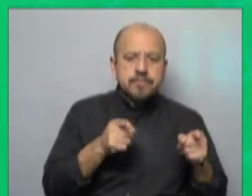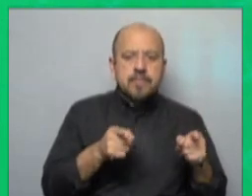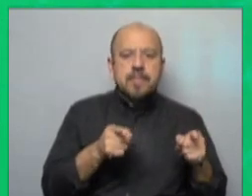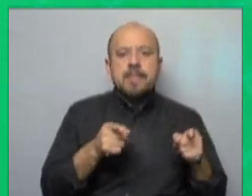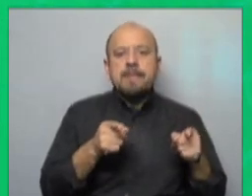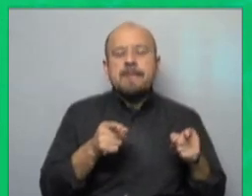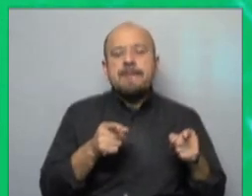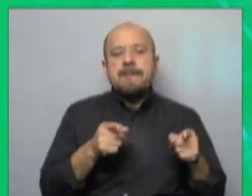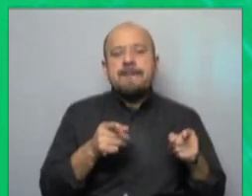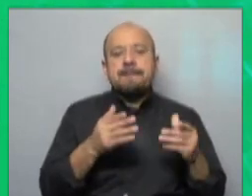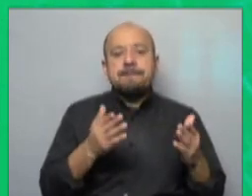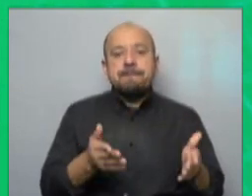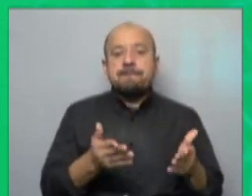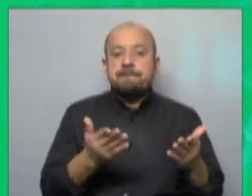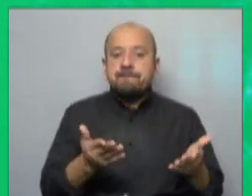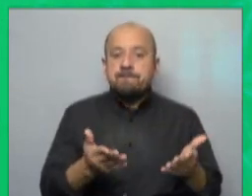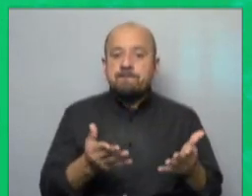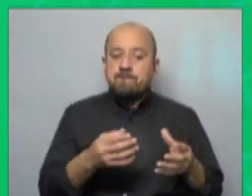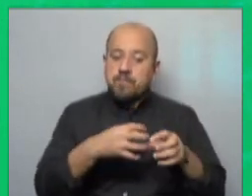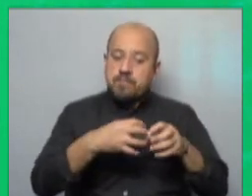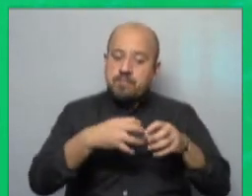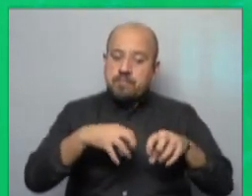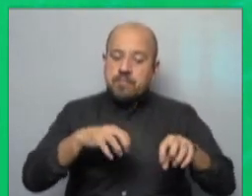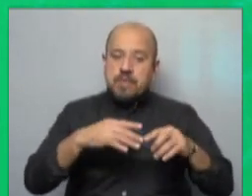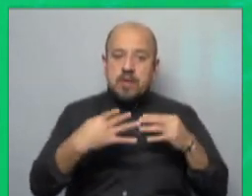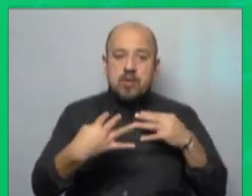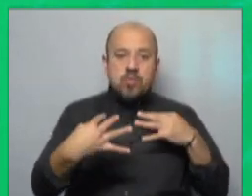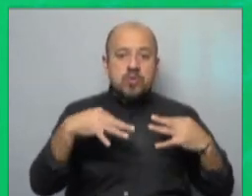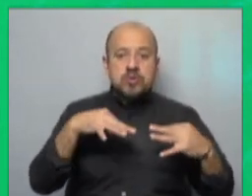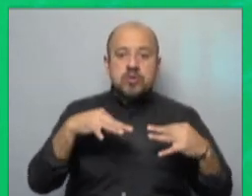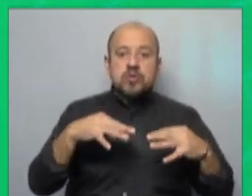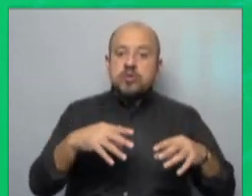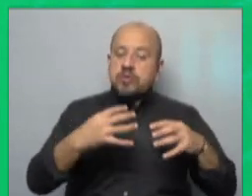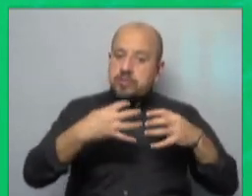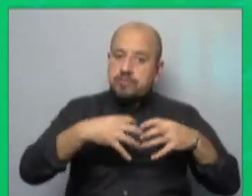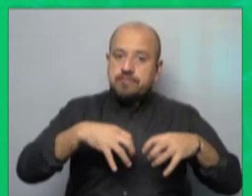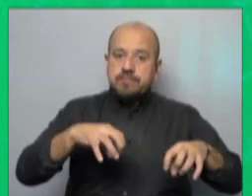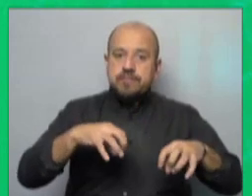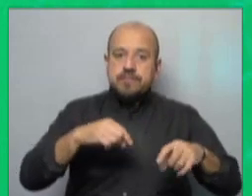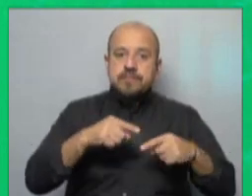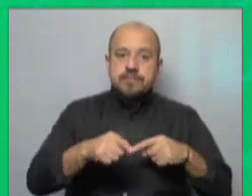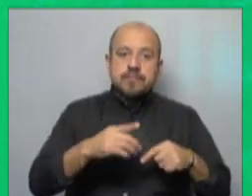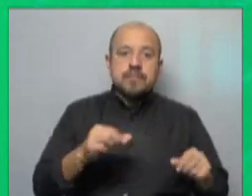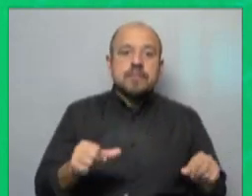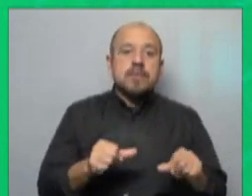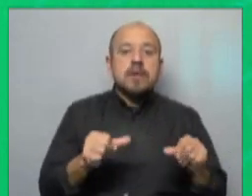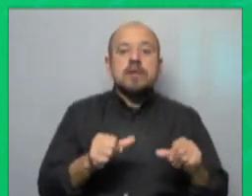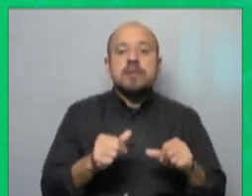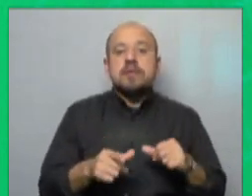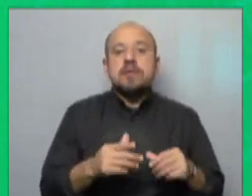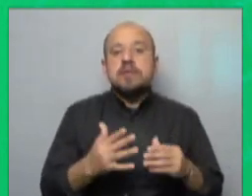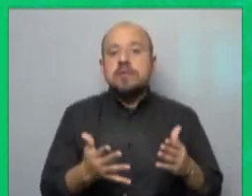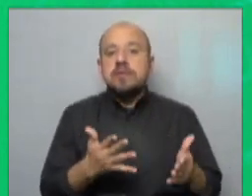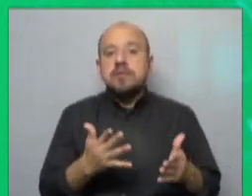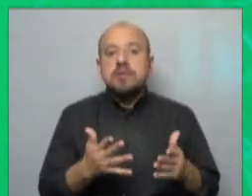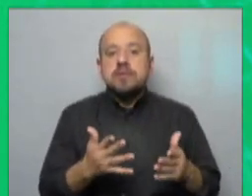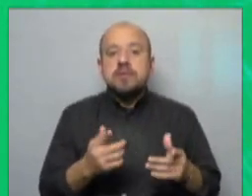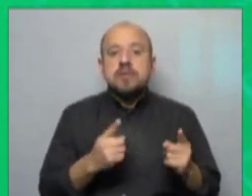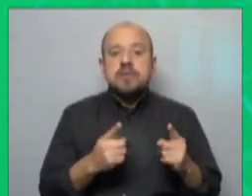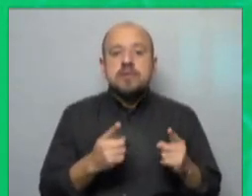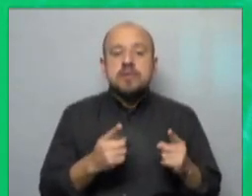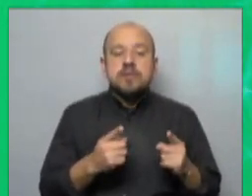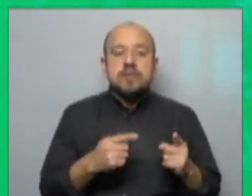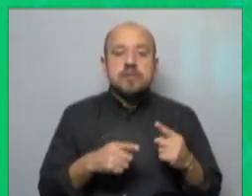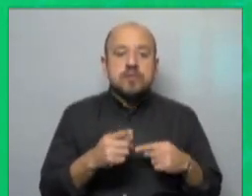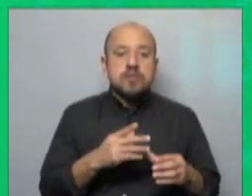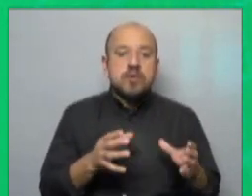que es una división de esa oposición es decir lugares donde generar algún tipo de fisuras dentro de esa